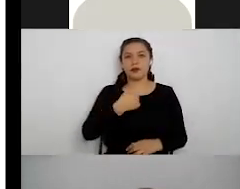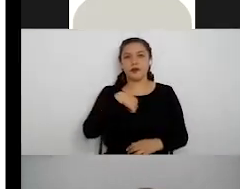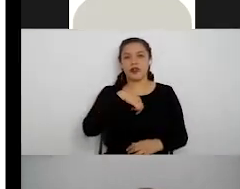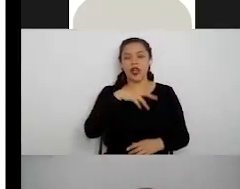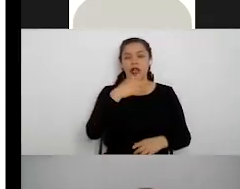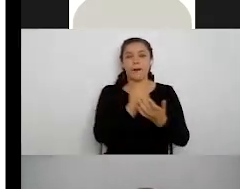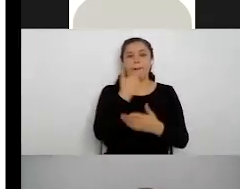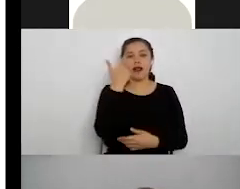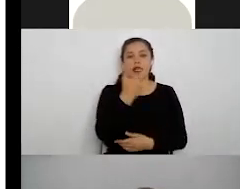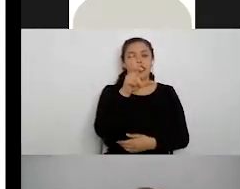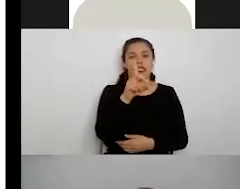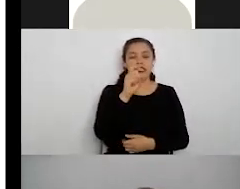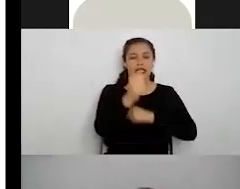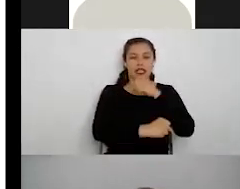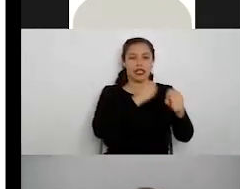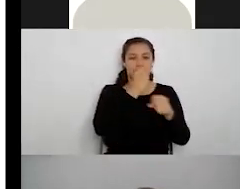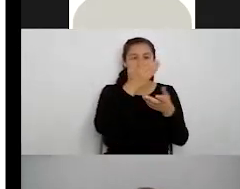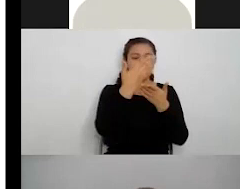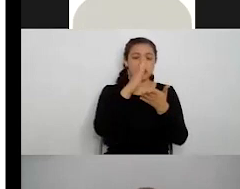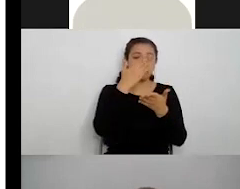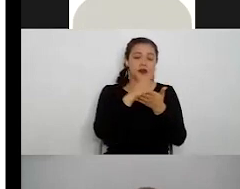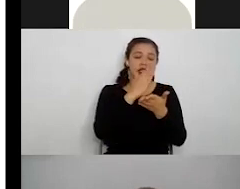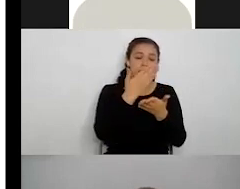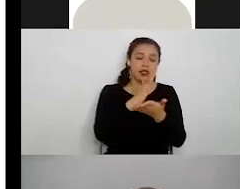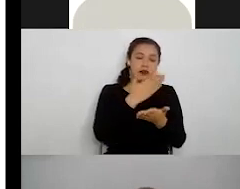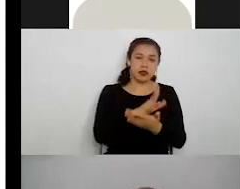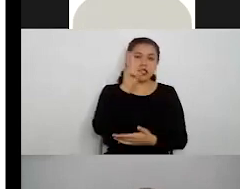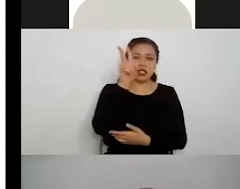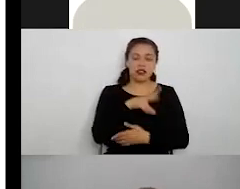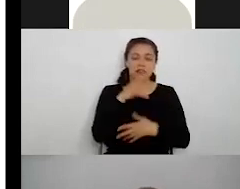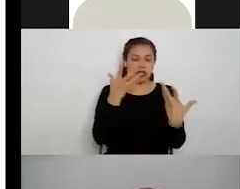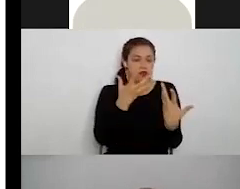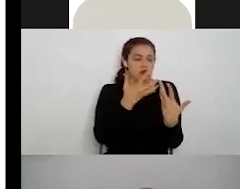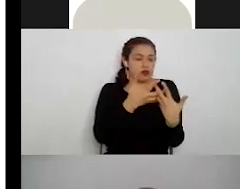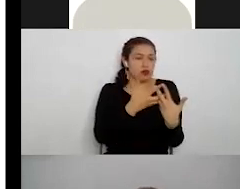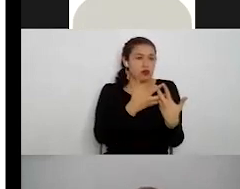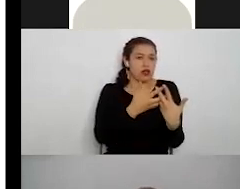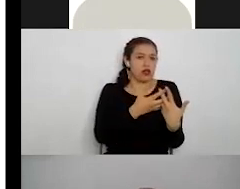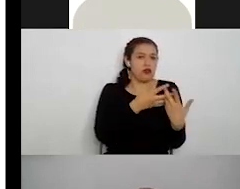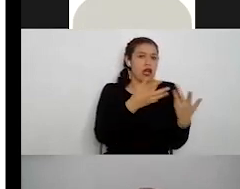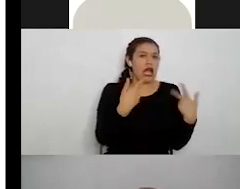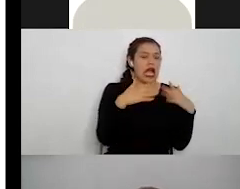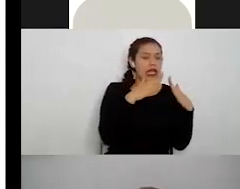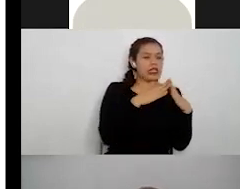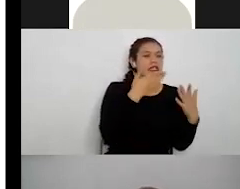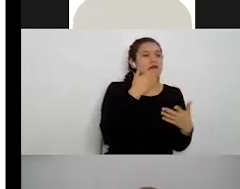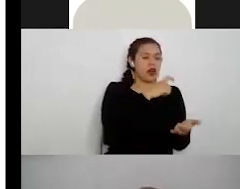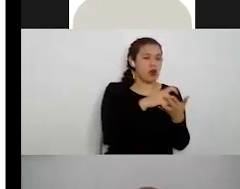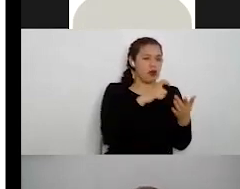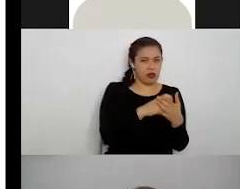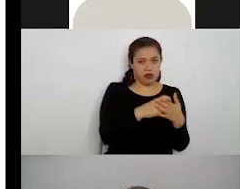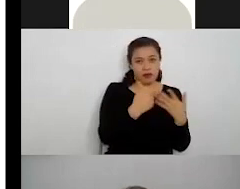30 años cada mensualidad, pues se acomoda muy bien a presupuestos que pueden tener una vivienda y además allá los precios de las